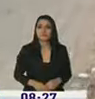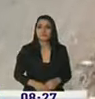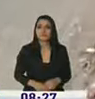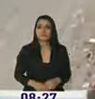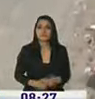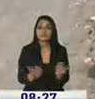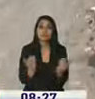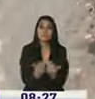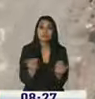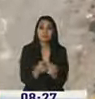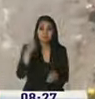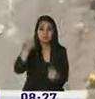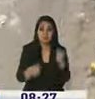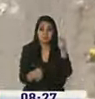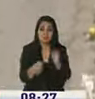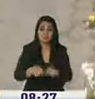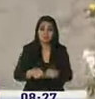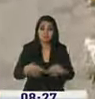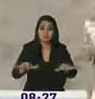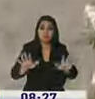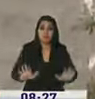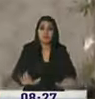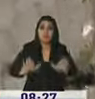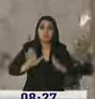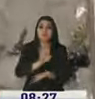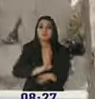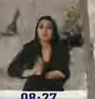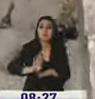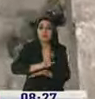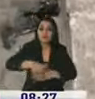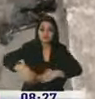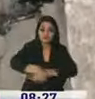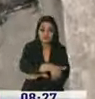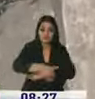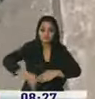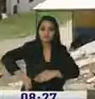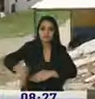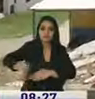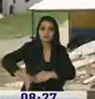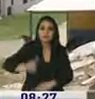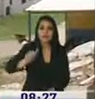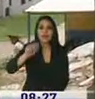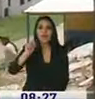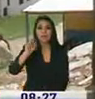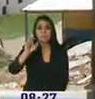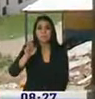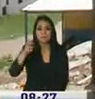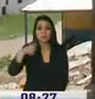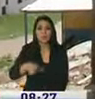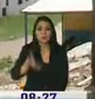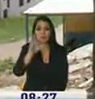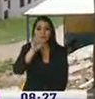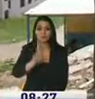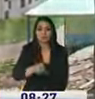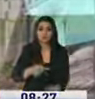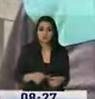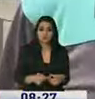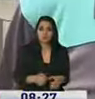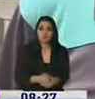Basura y más basura es lo que se pudo observar en las calles del barrio Alma Lojana, al sur centro de Quito. El otro